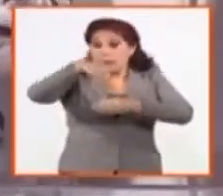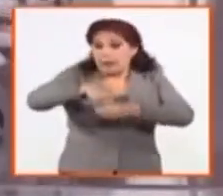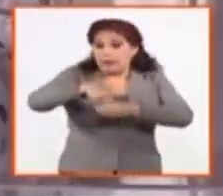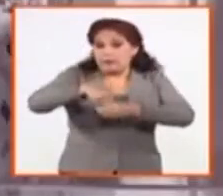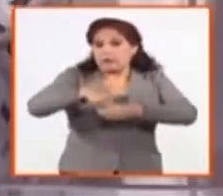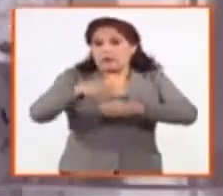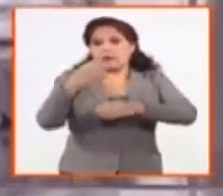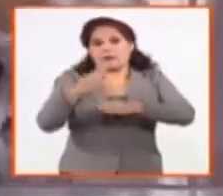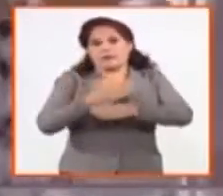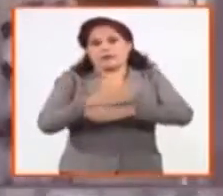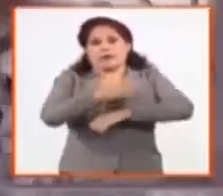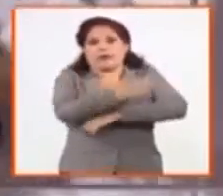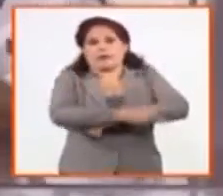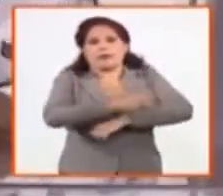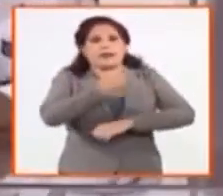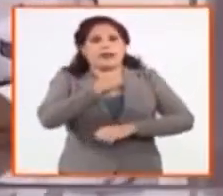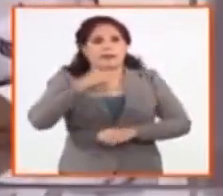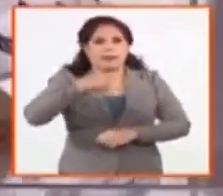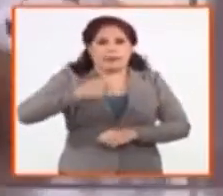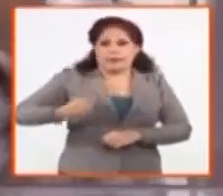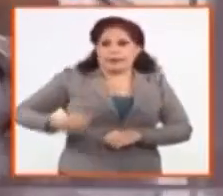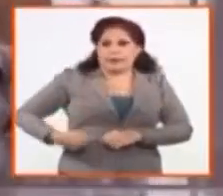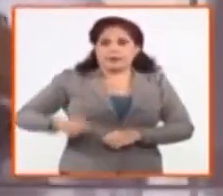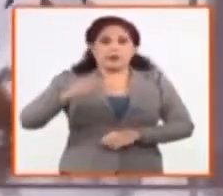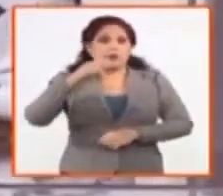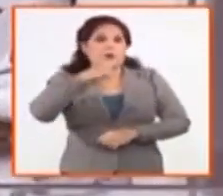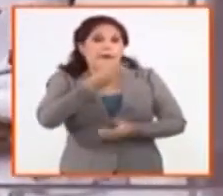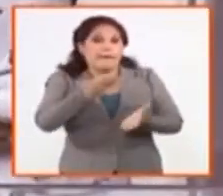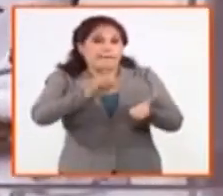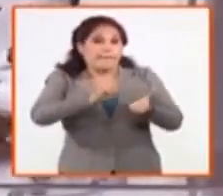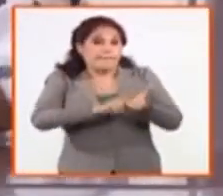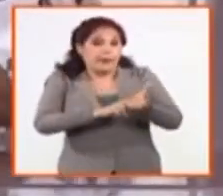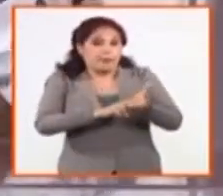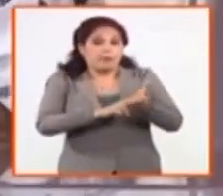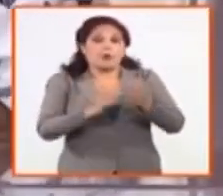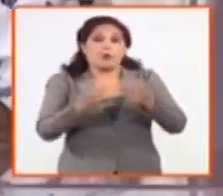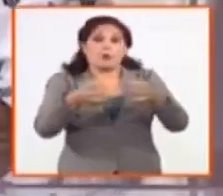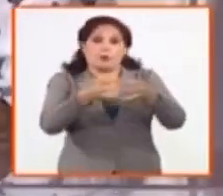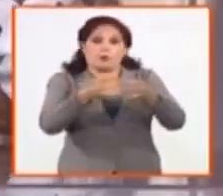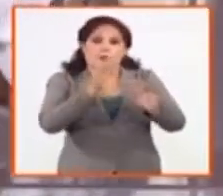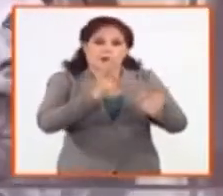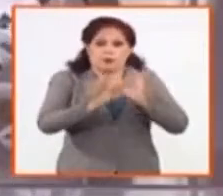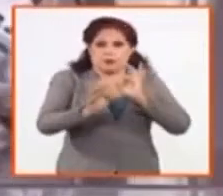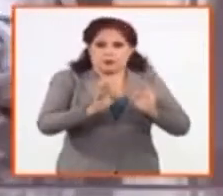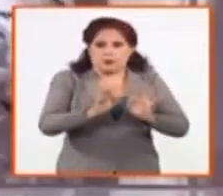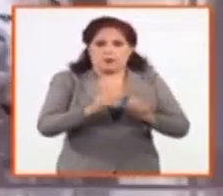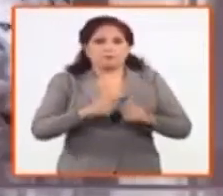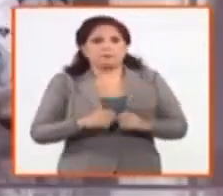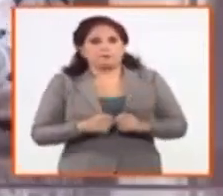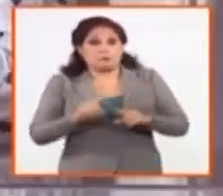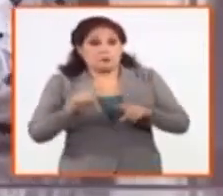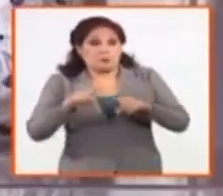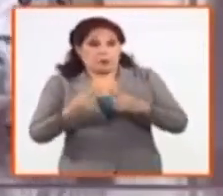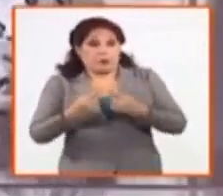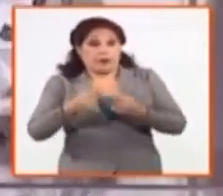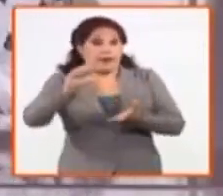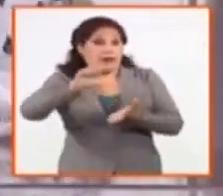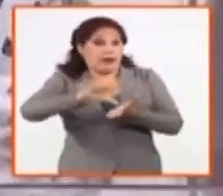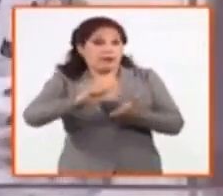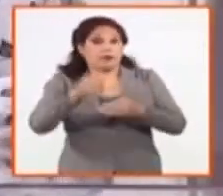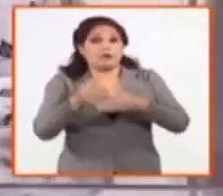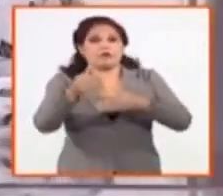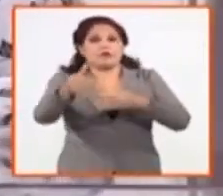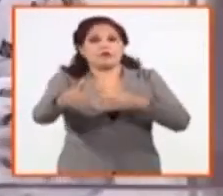fuertes como China y Rusia, miembros del Consejo de Seguridad, no tanto Irán como Pakistán, pero también muy sensibles, porque Irán tiene esa frontera, tiene